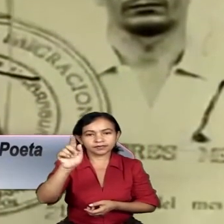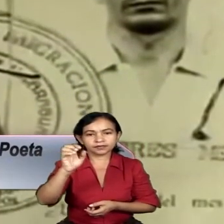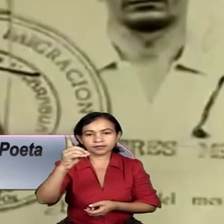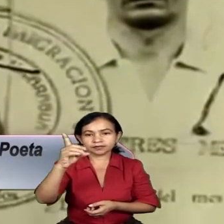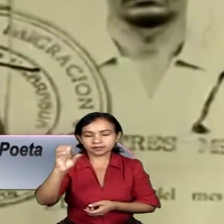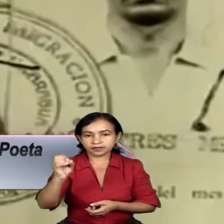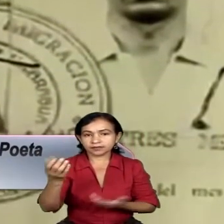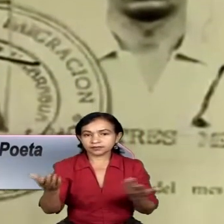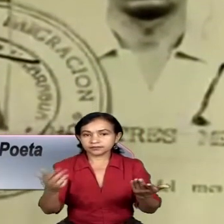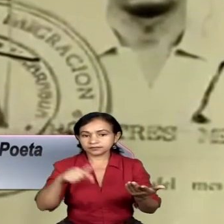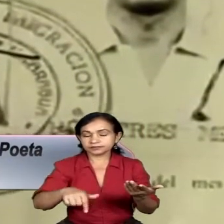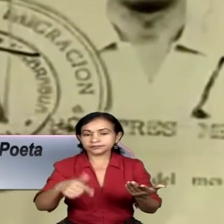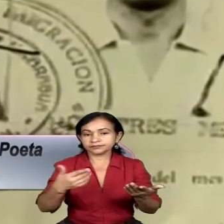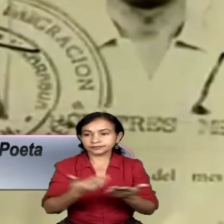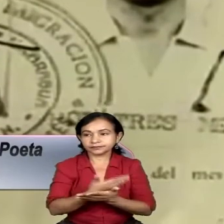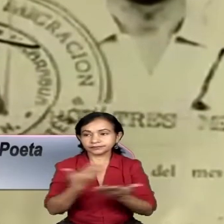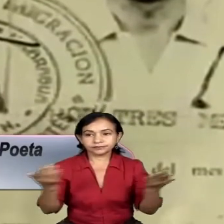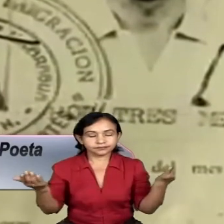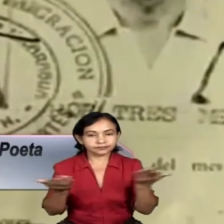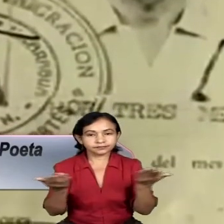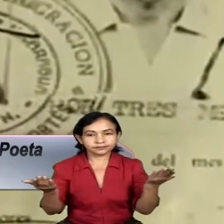decir, es